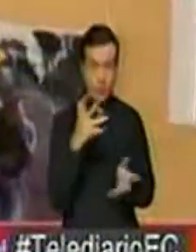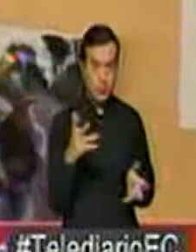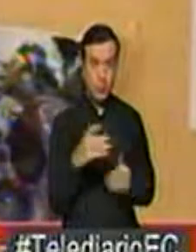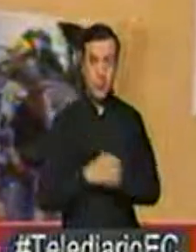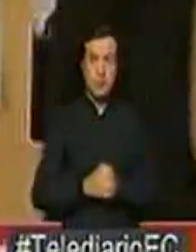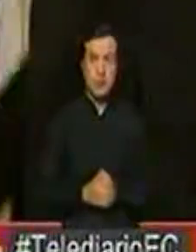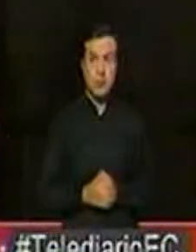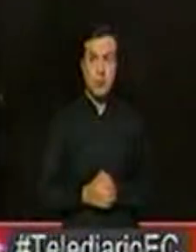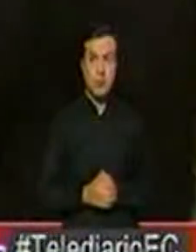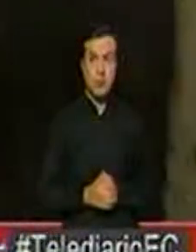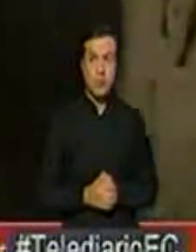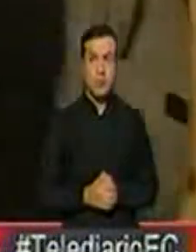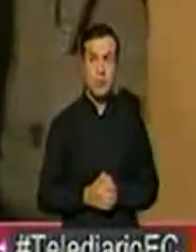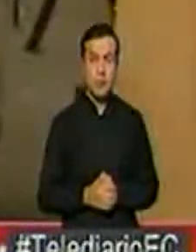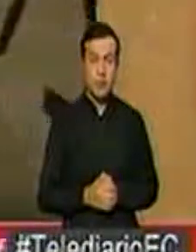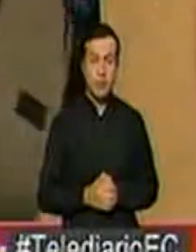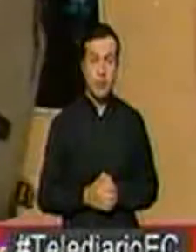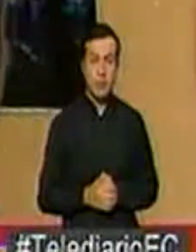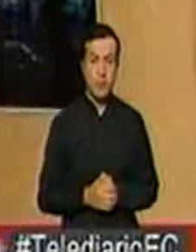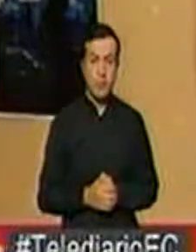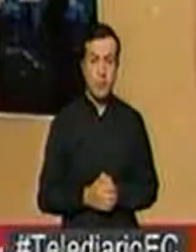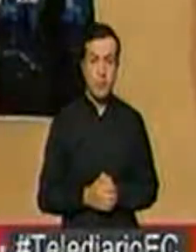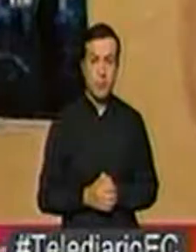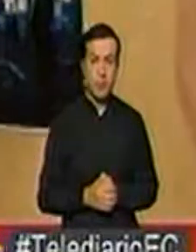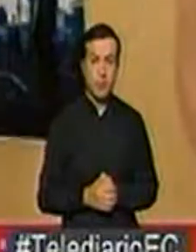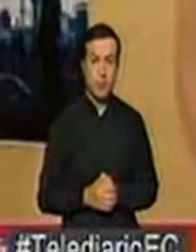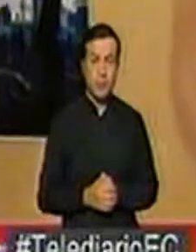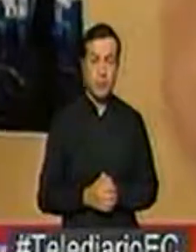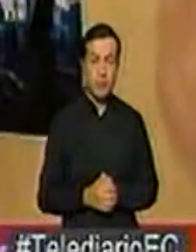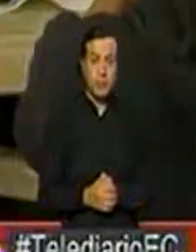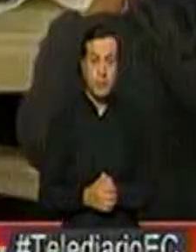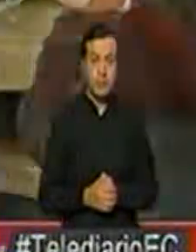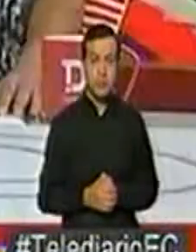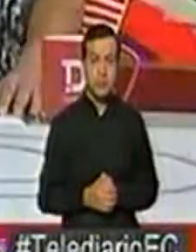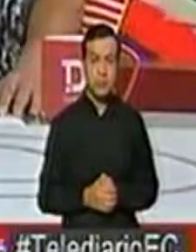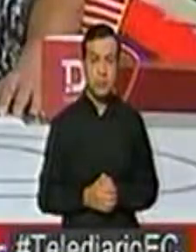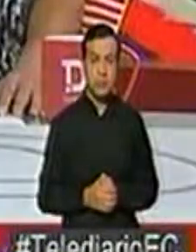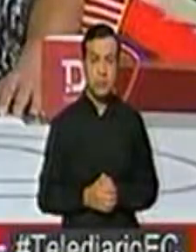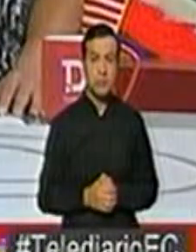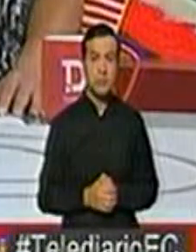Autoridades, la Comisión Interamericana de Derechos Humanos, ya se han hecho como habíamos acordado.